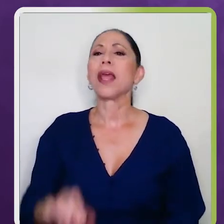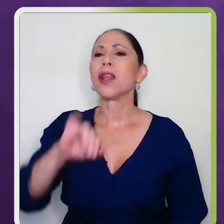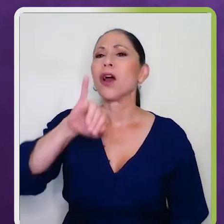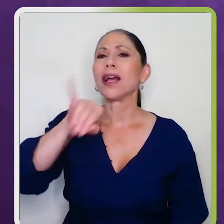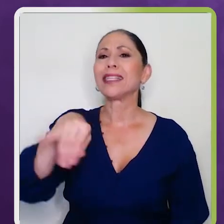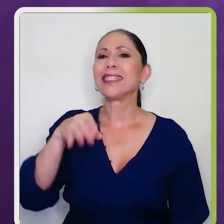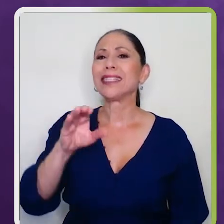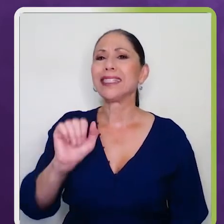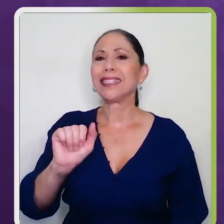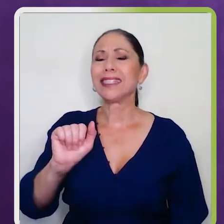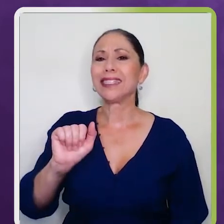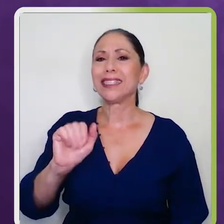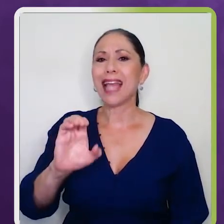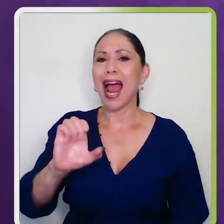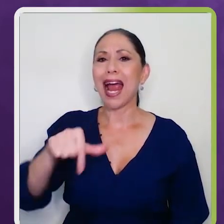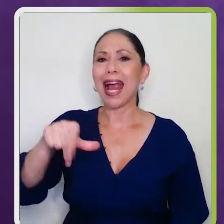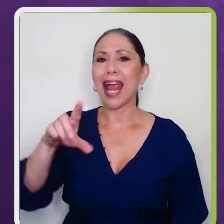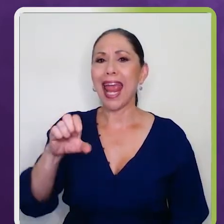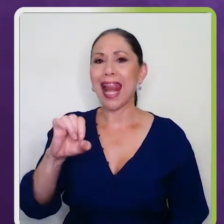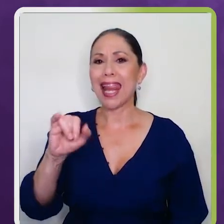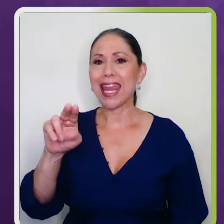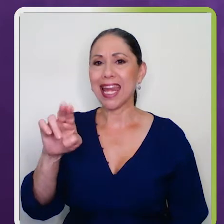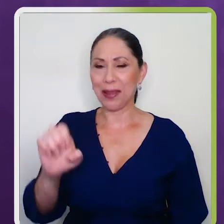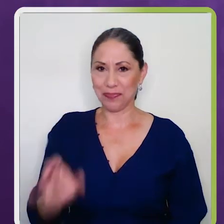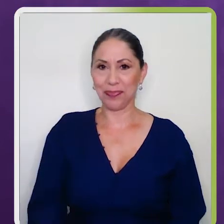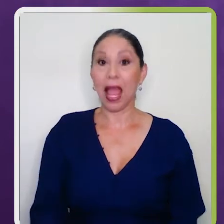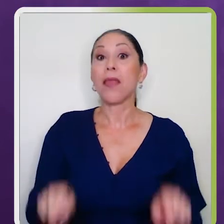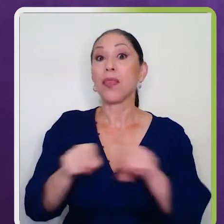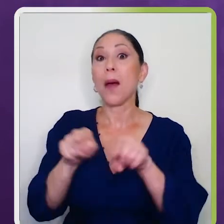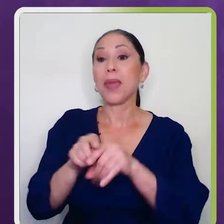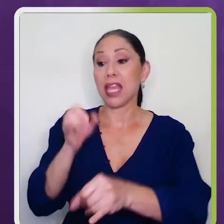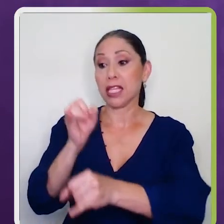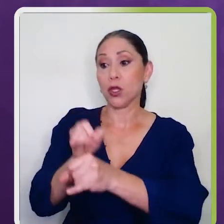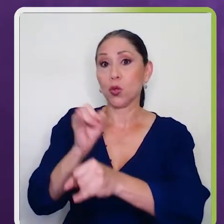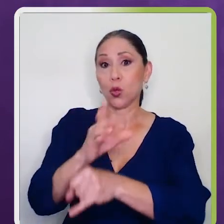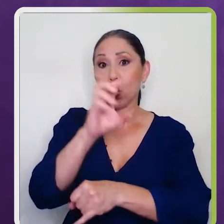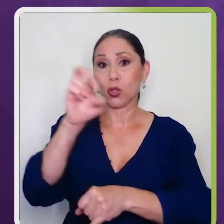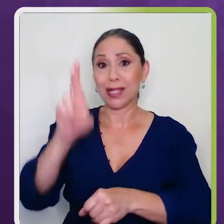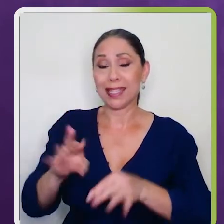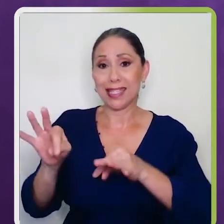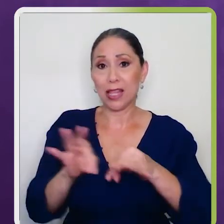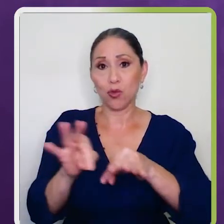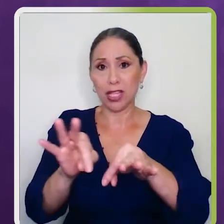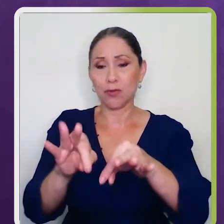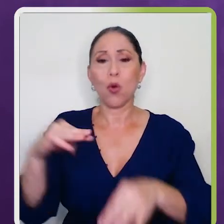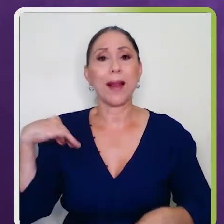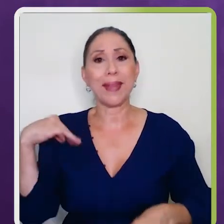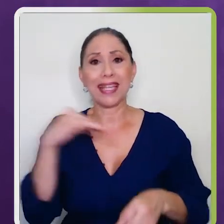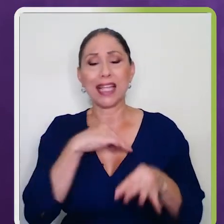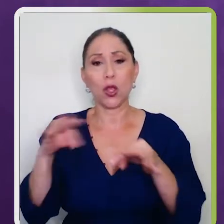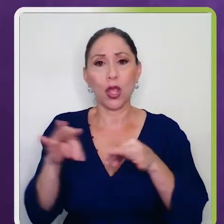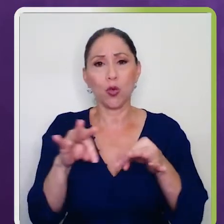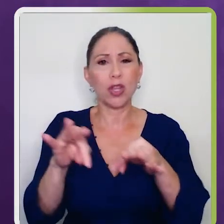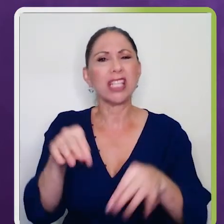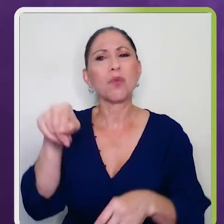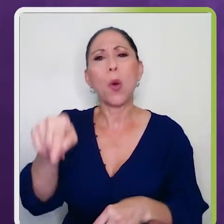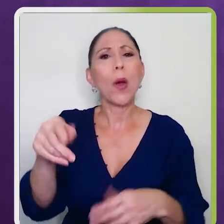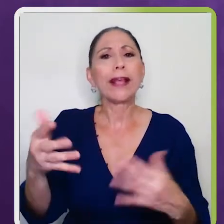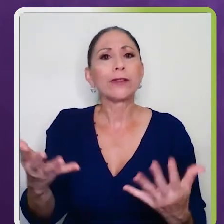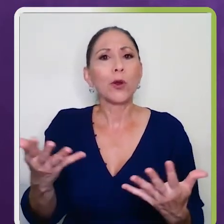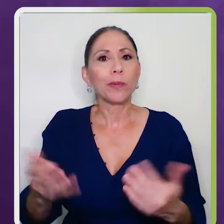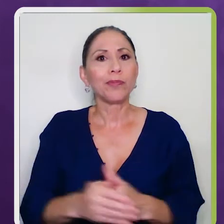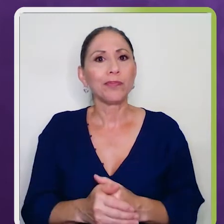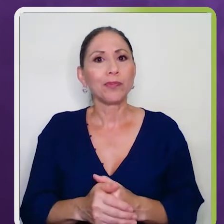también esto desde el ICT, desde el Ministerio de Turismo, ¿cómo